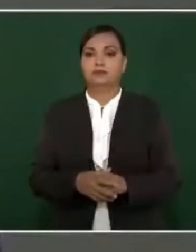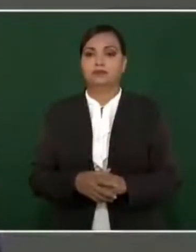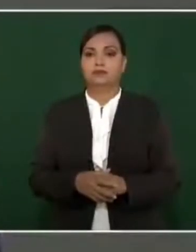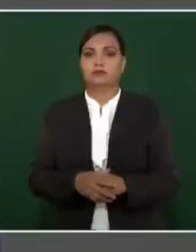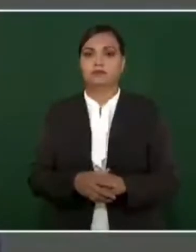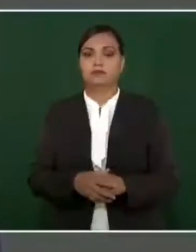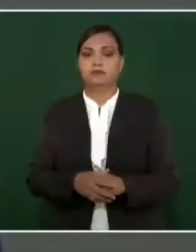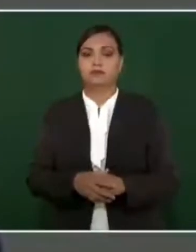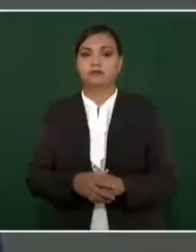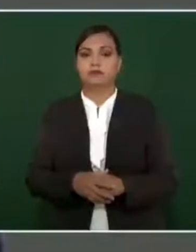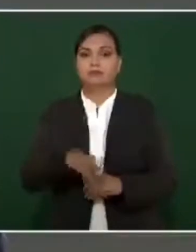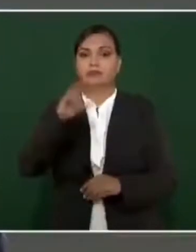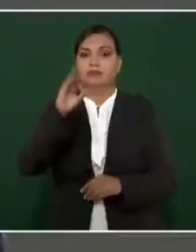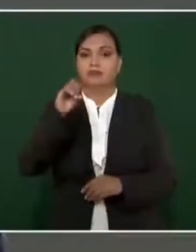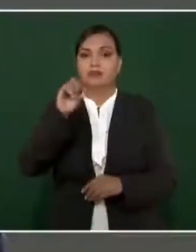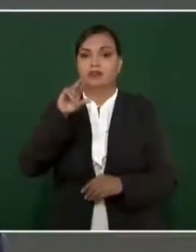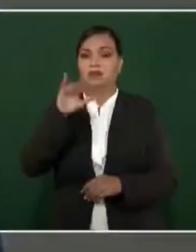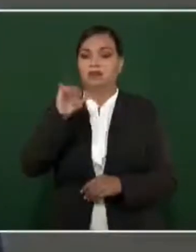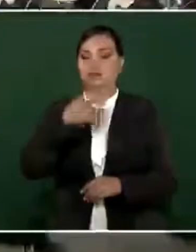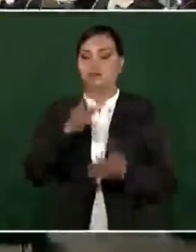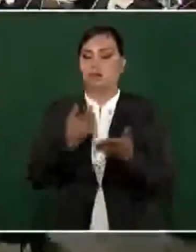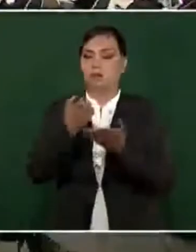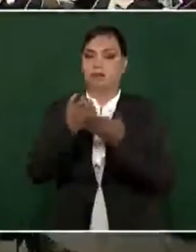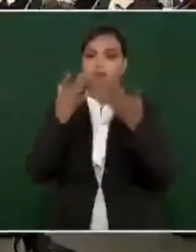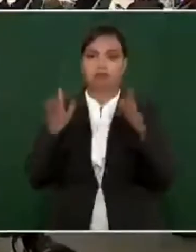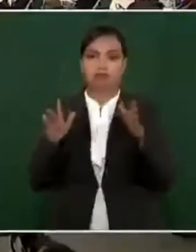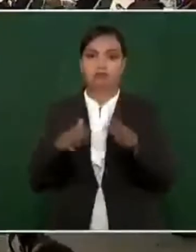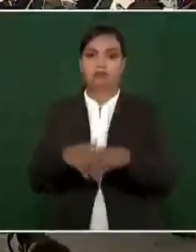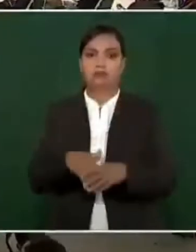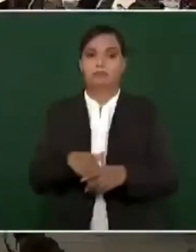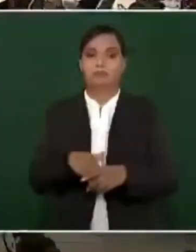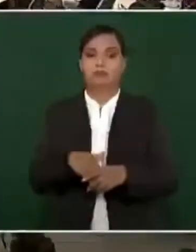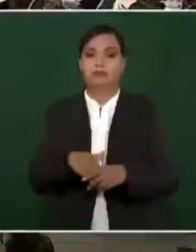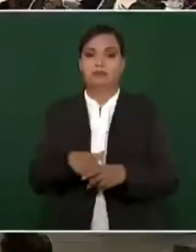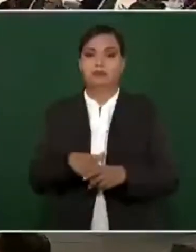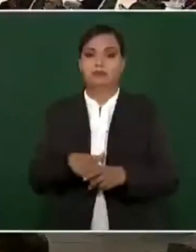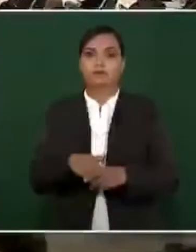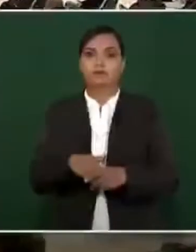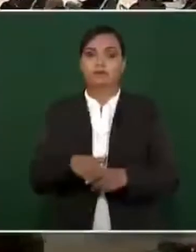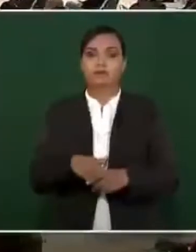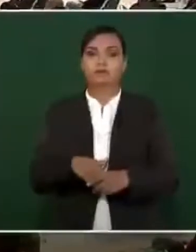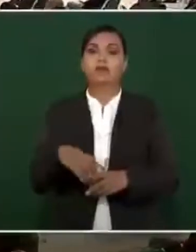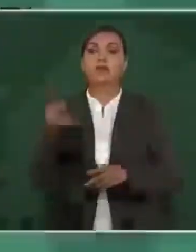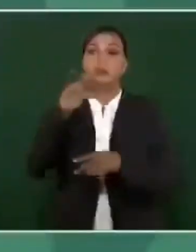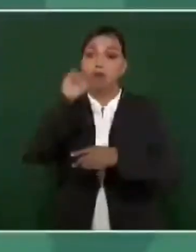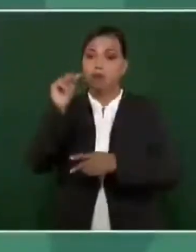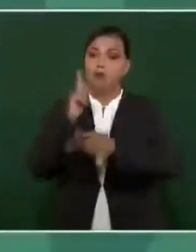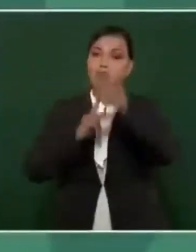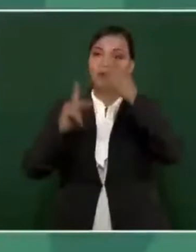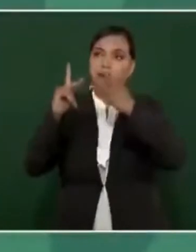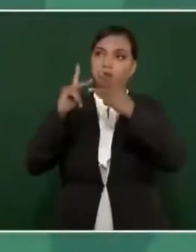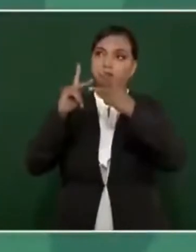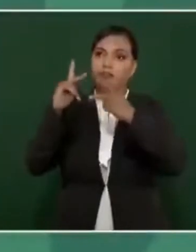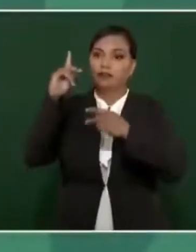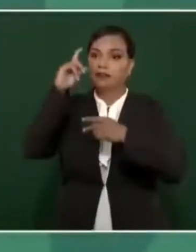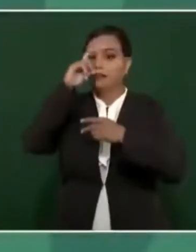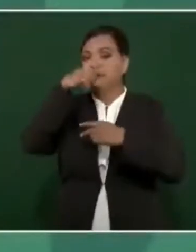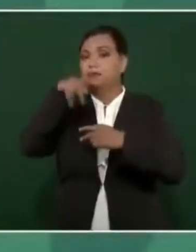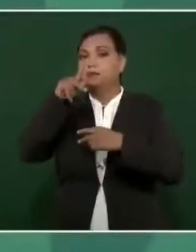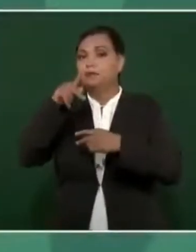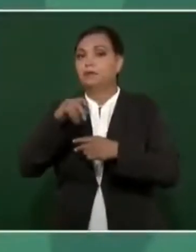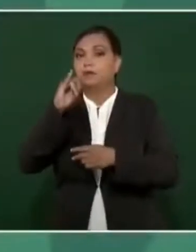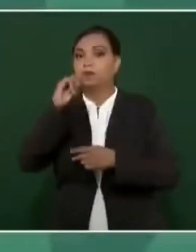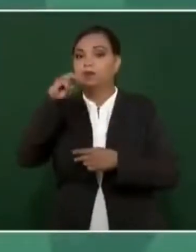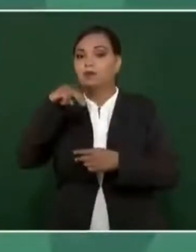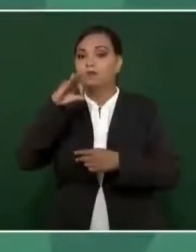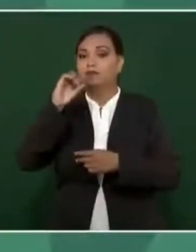Y viene la crisis por la inflación, los aumentos en el precio del crudo, aumento en el precio de